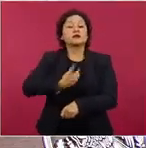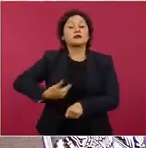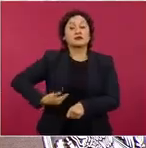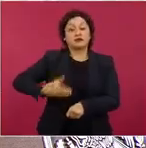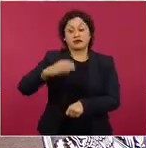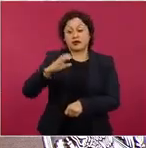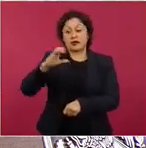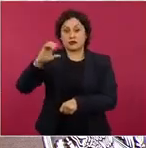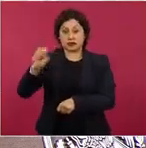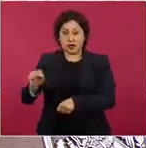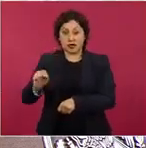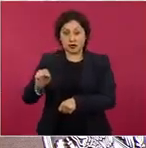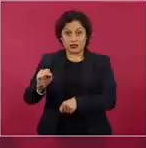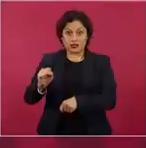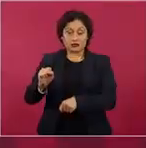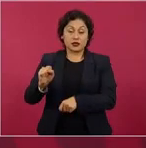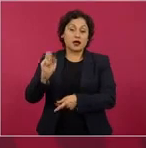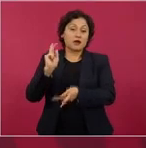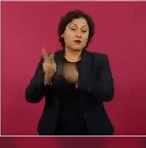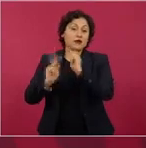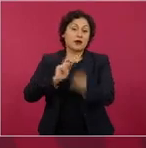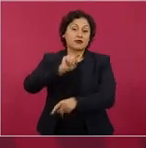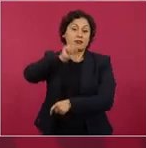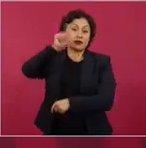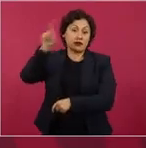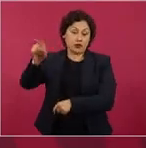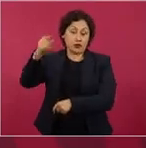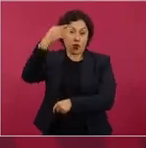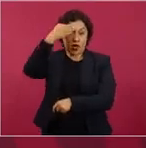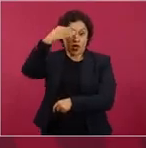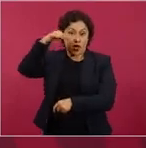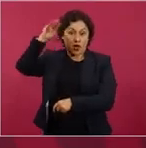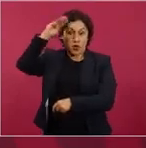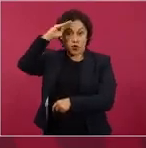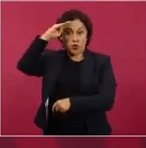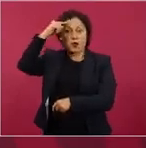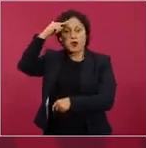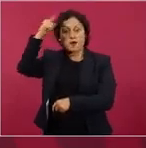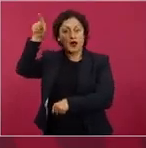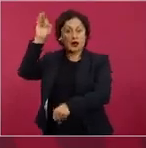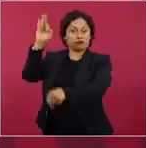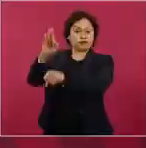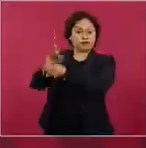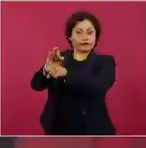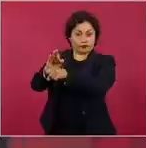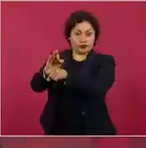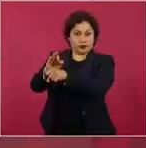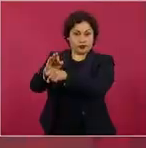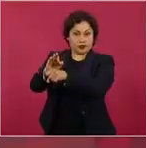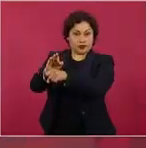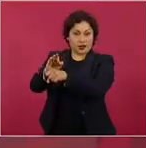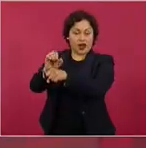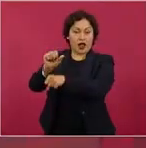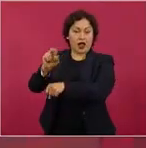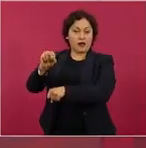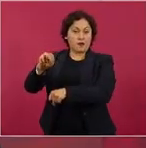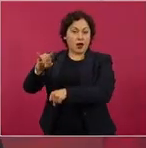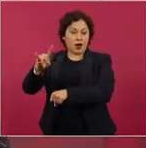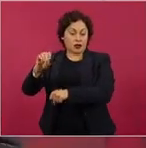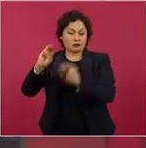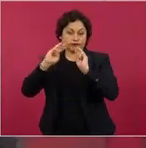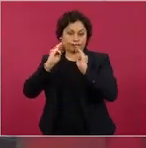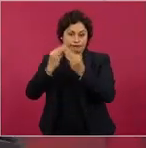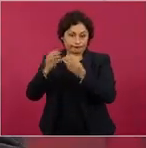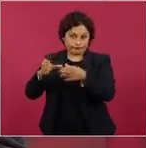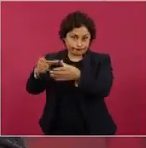en Cuba para que se protegiera a Ahumada. Y luego el gobierno de